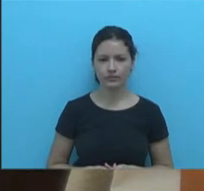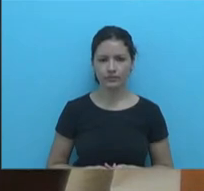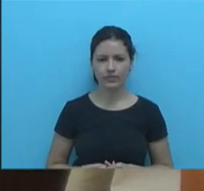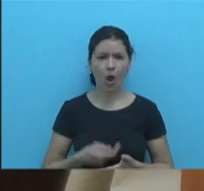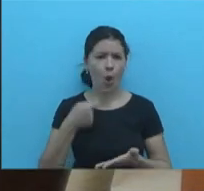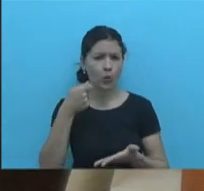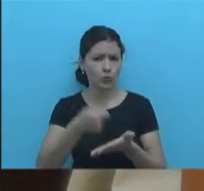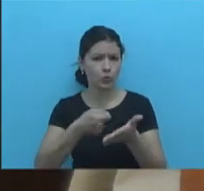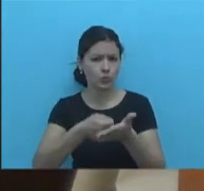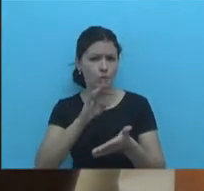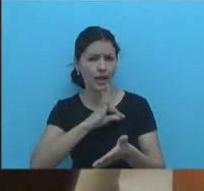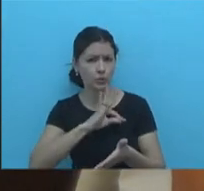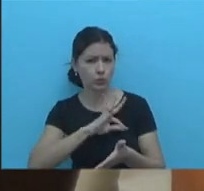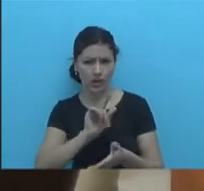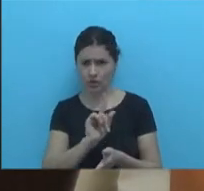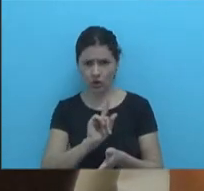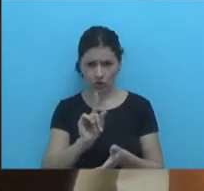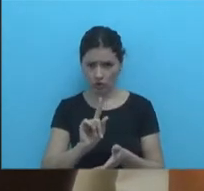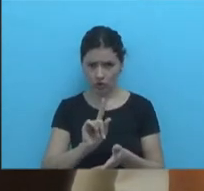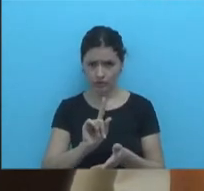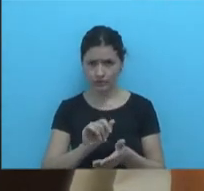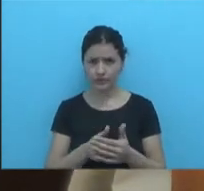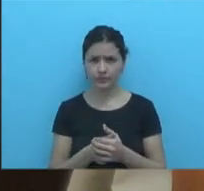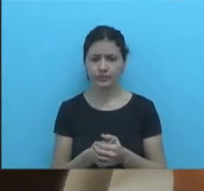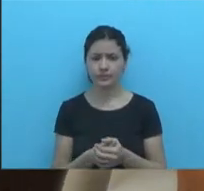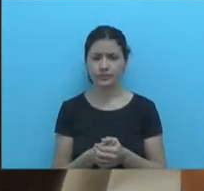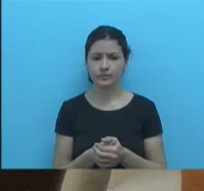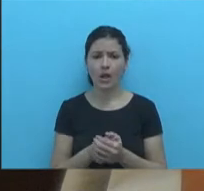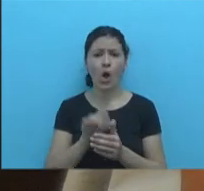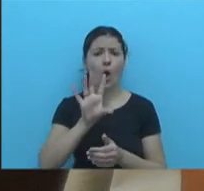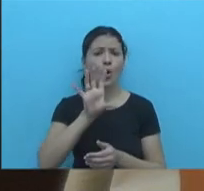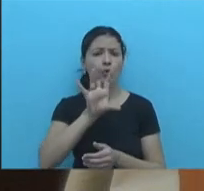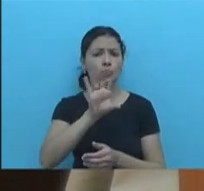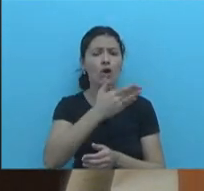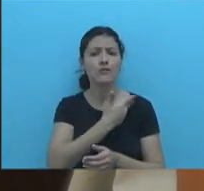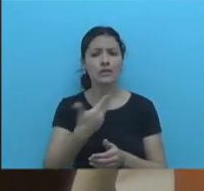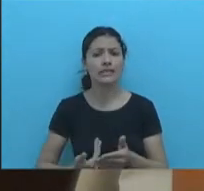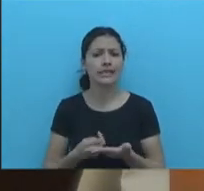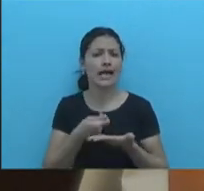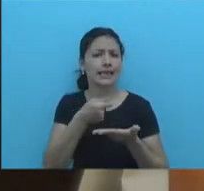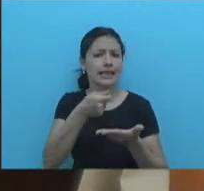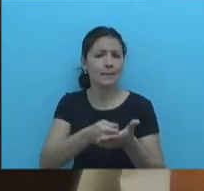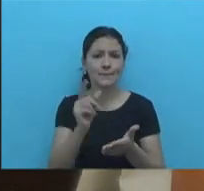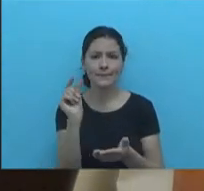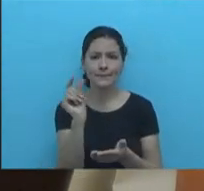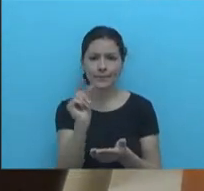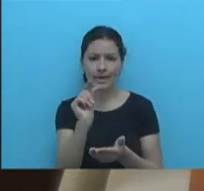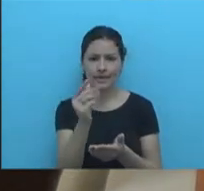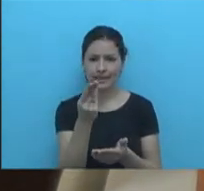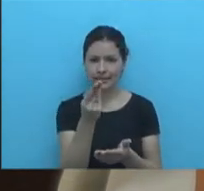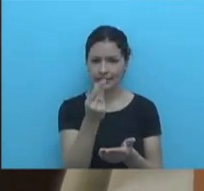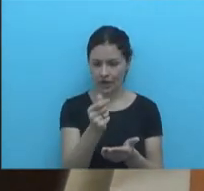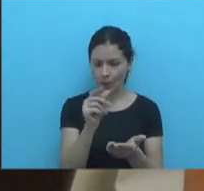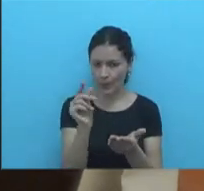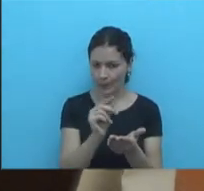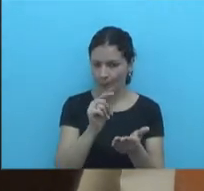sueldo, sino que la provincia la otorga y haciendo su trabajo